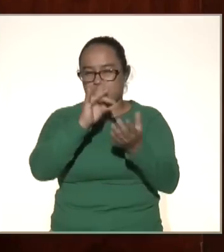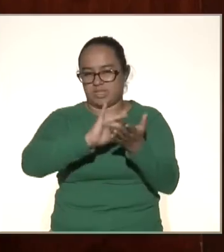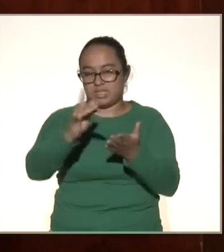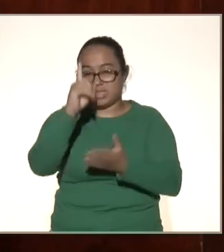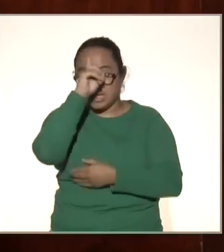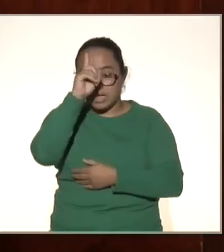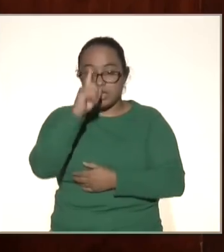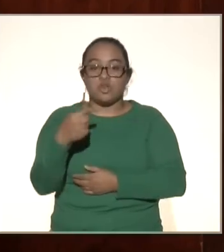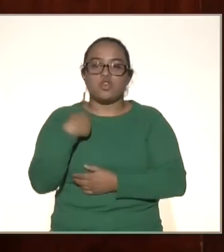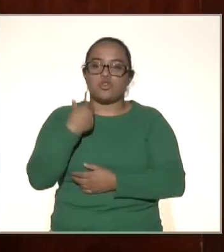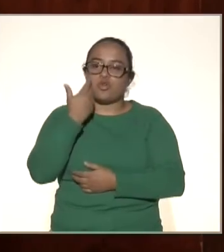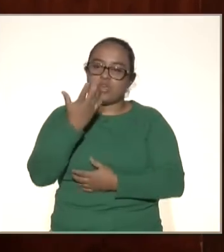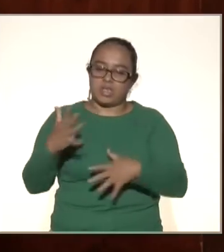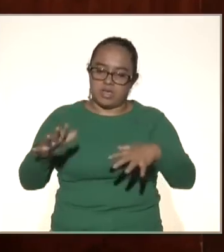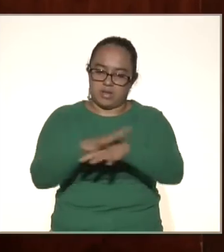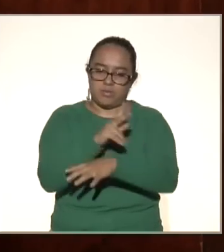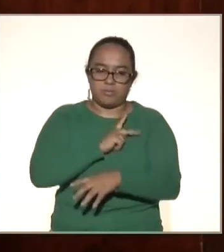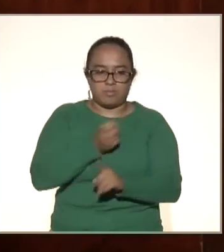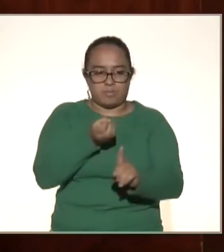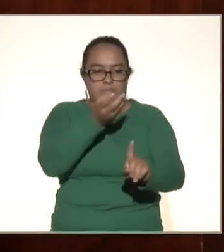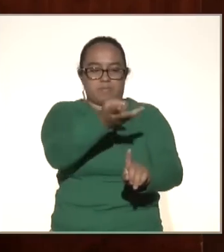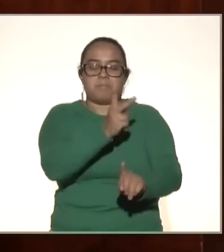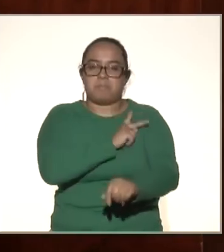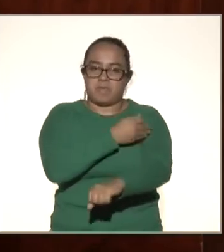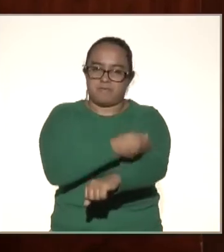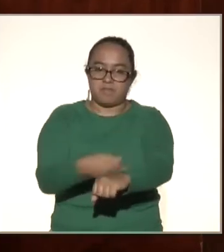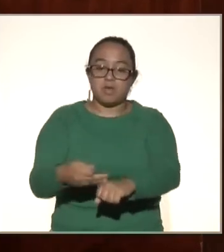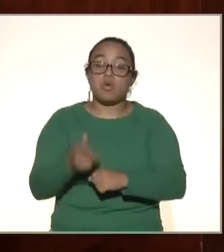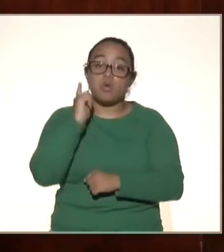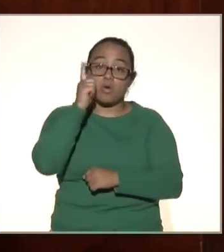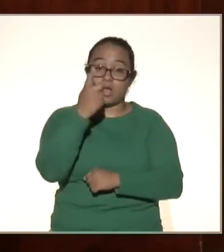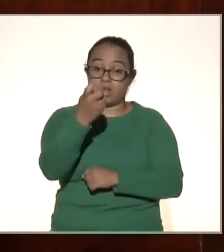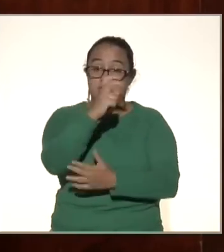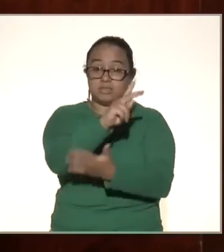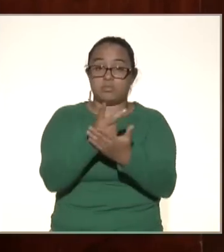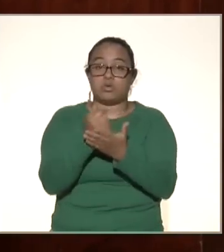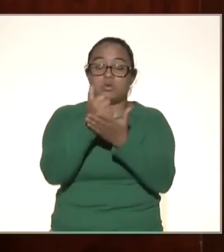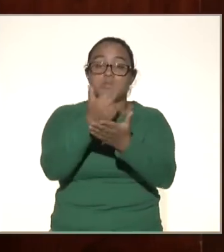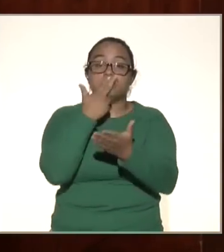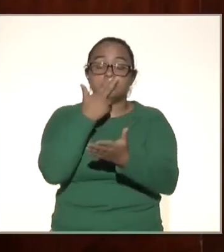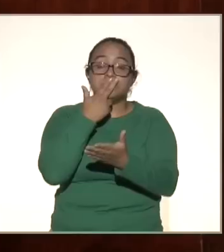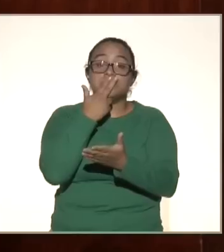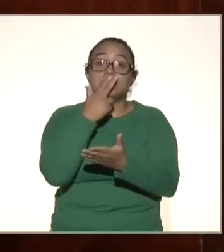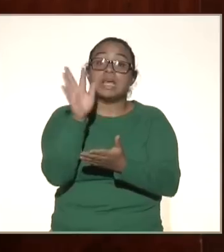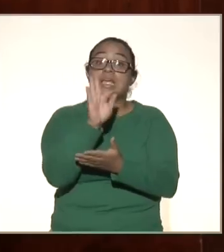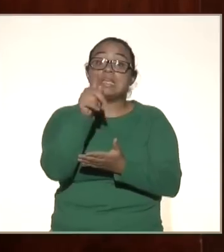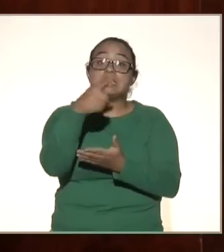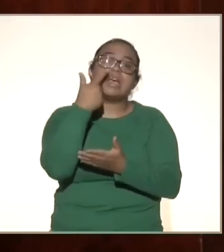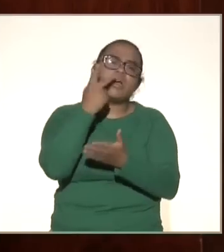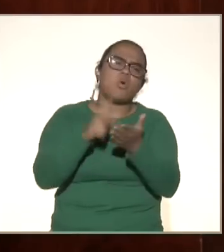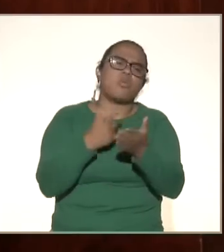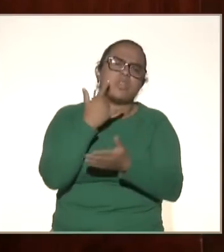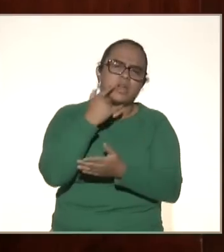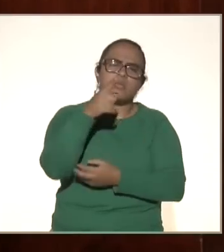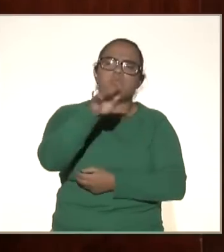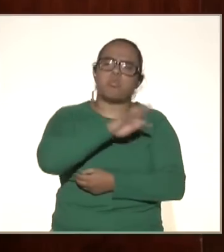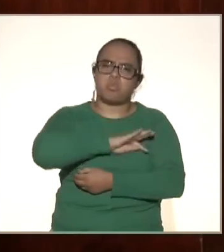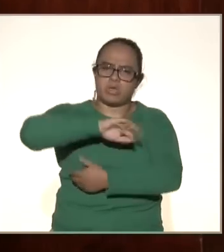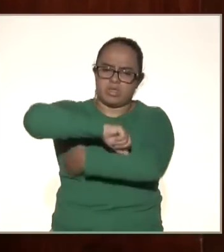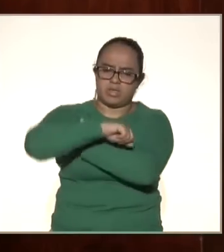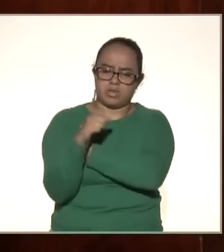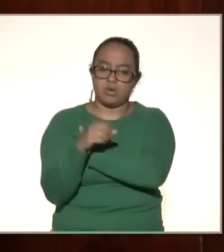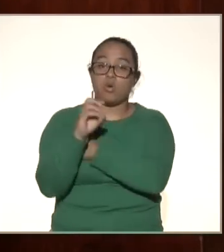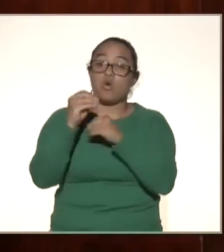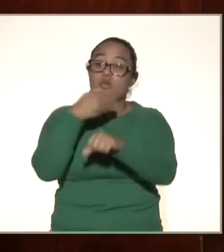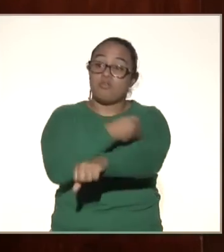ser la semilla de cambio en mi casa. Espero este programa les ayude, se queda guardado por si quieren volverlo a ver o enviárselo a esa familia con